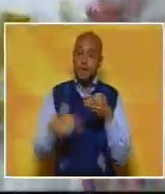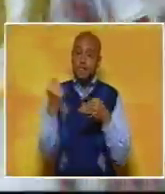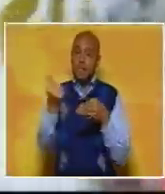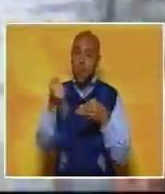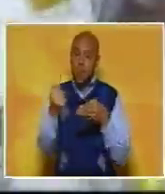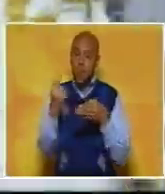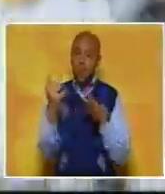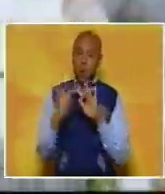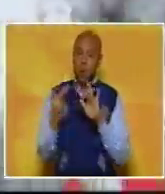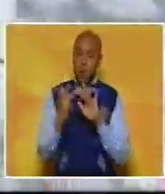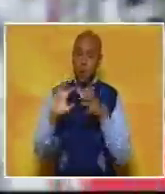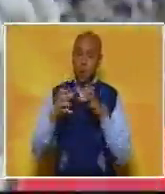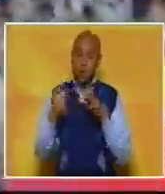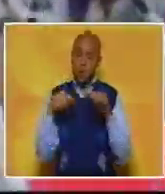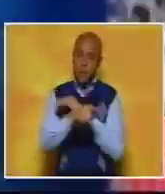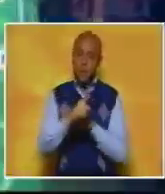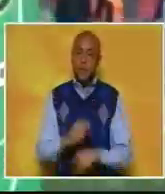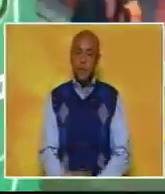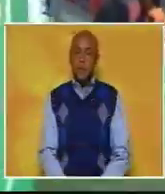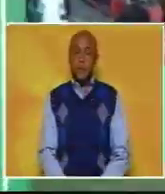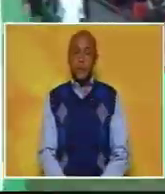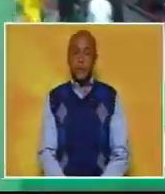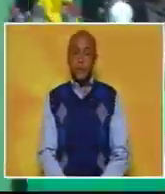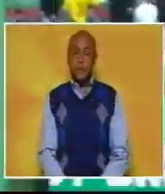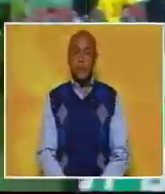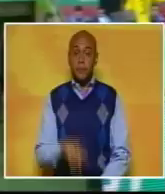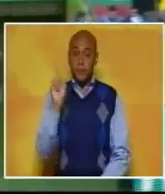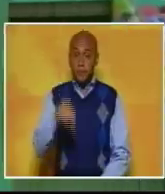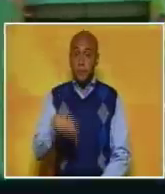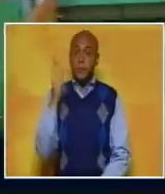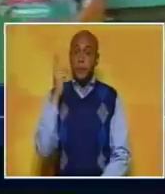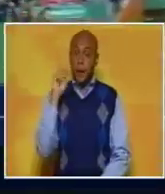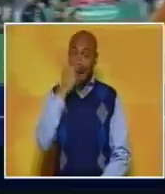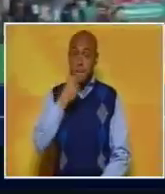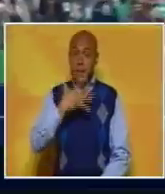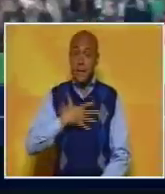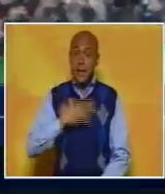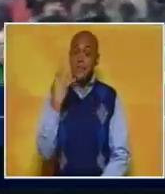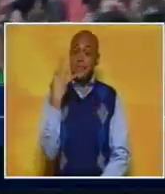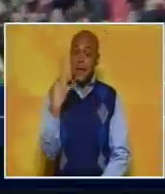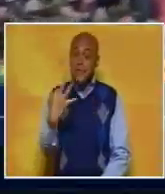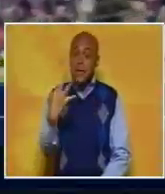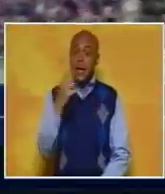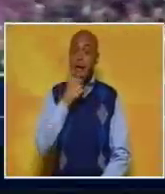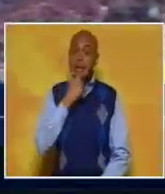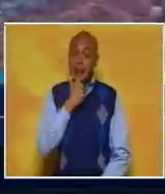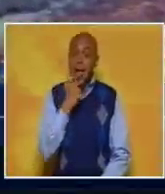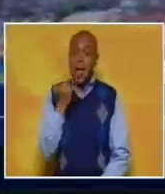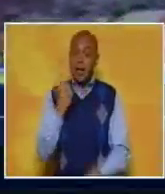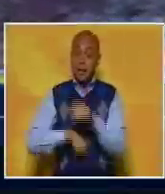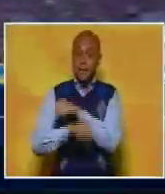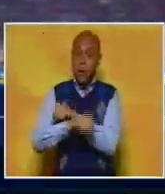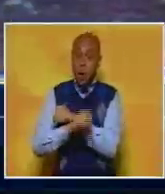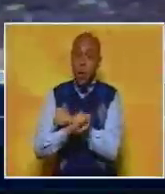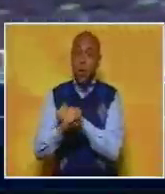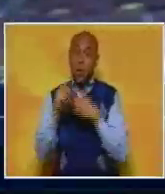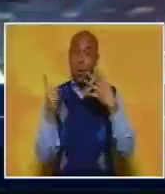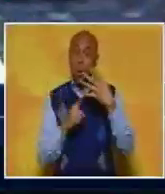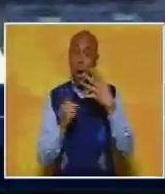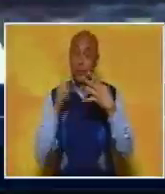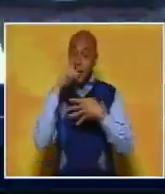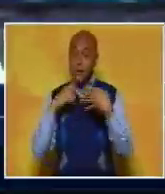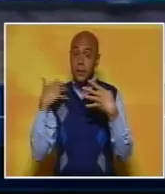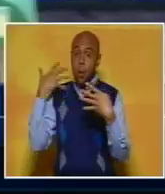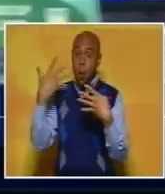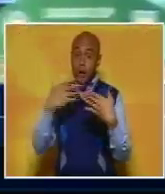respecto al Barcelona. Y el Manchester City ganó su tercera Copa de la Liga Inglesa consecutiva, la cuarta en 5